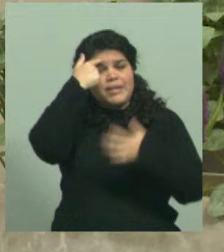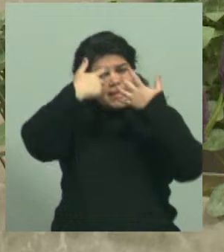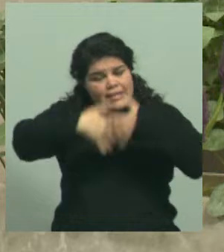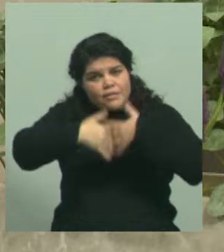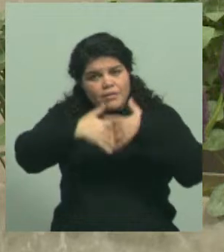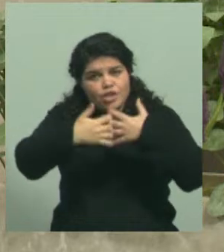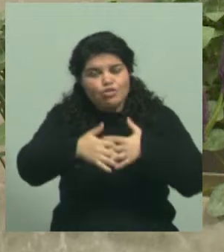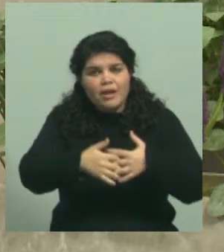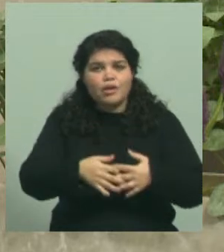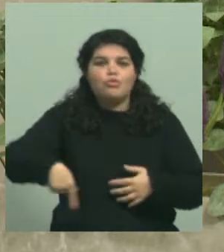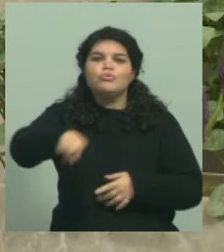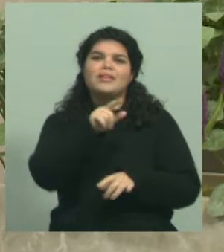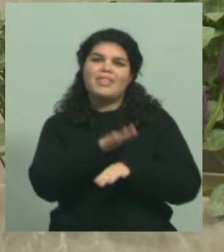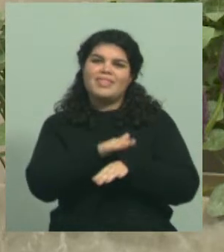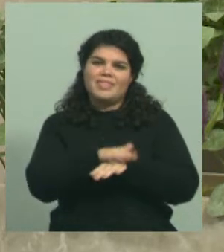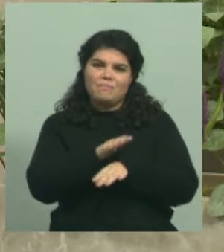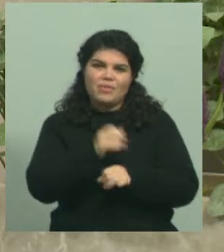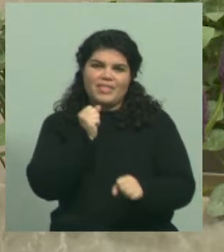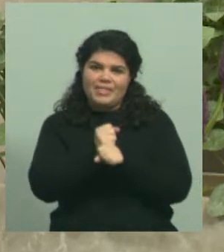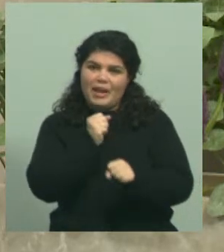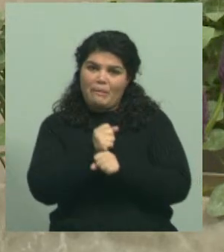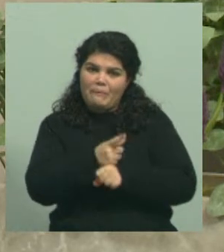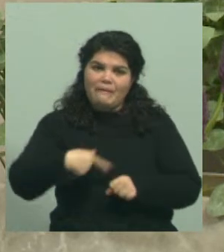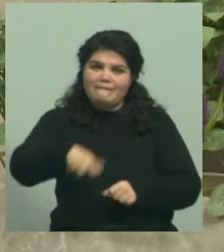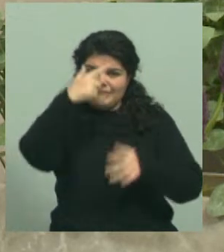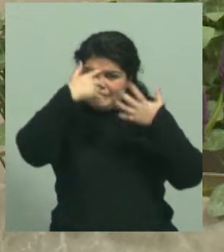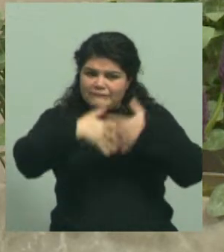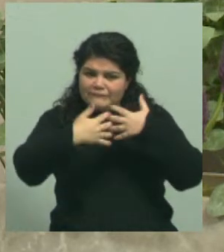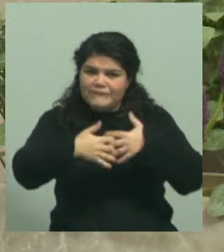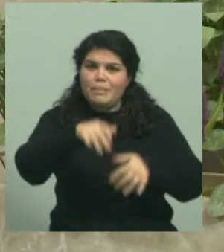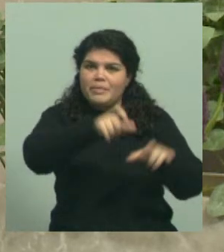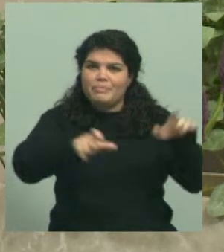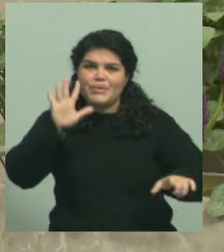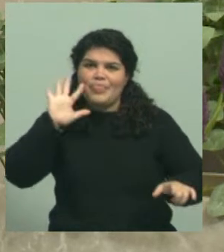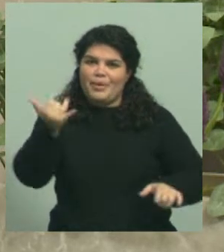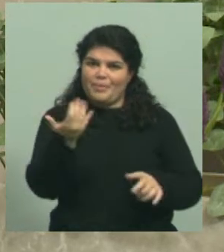conozca, ¿no?, todo lo que se hace. Sí, totalmente. Bueno, eso un poco, o sea, en